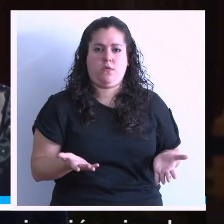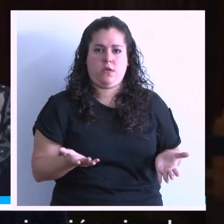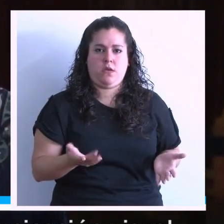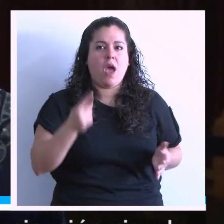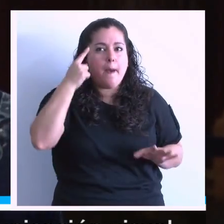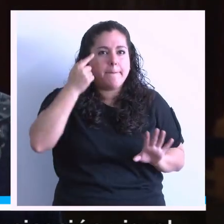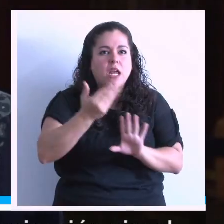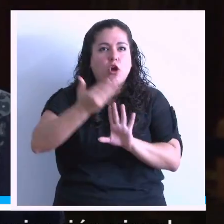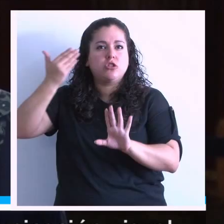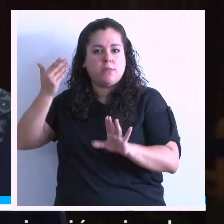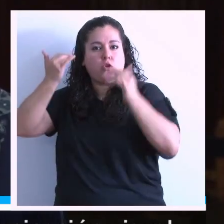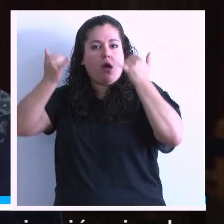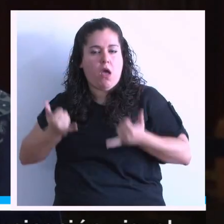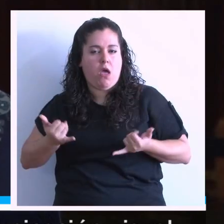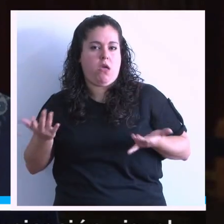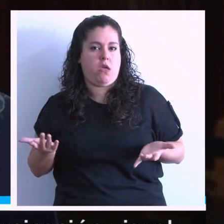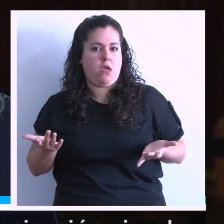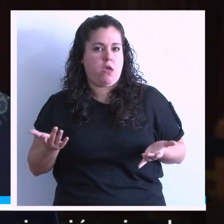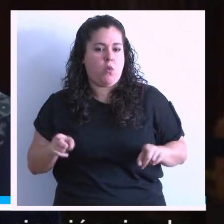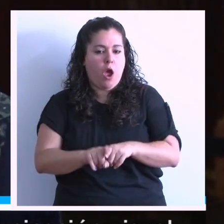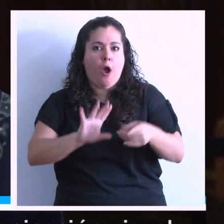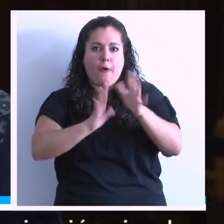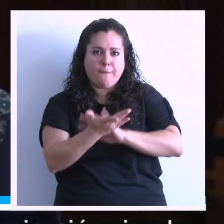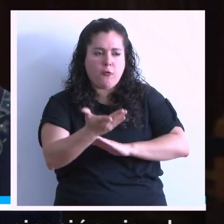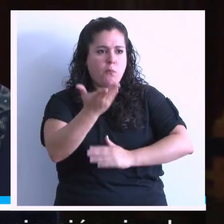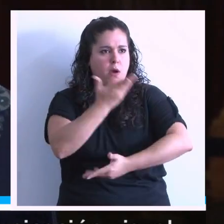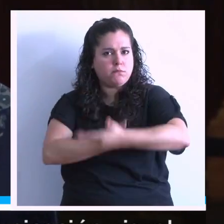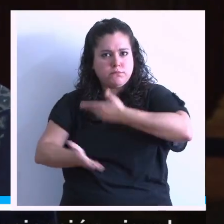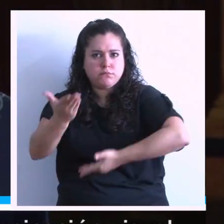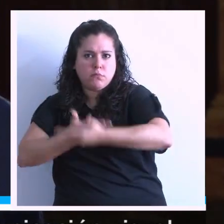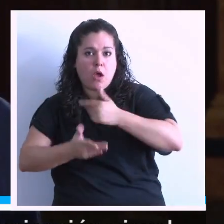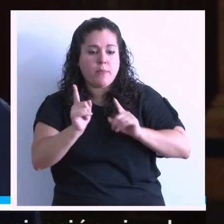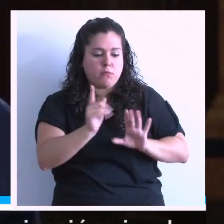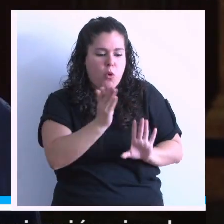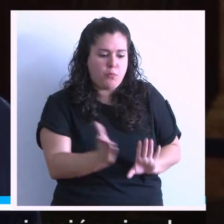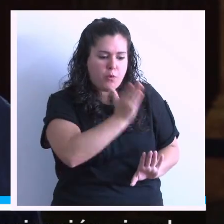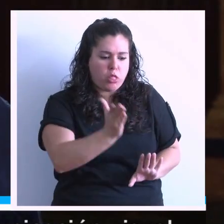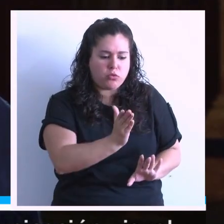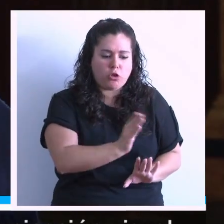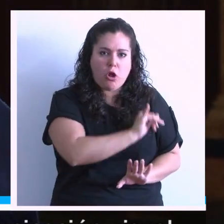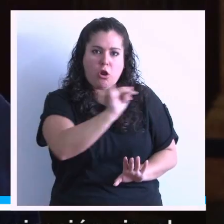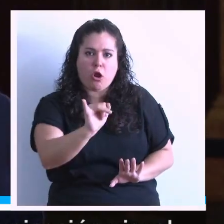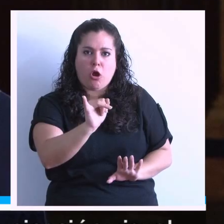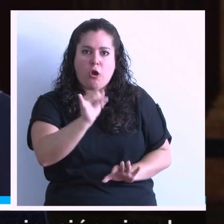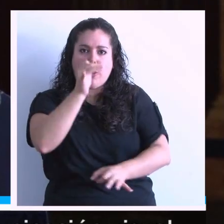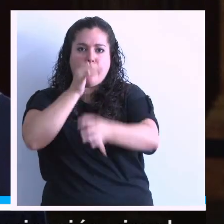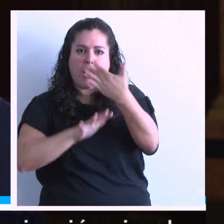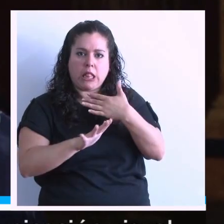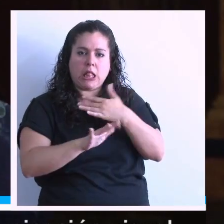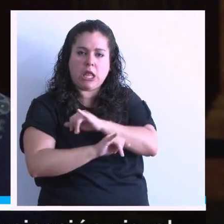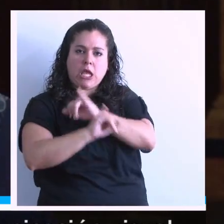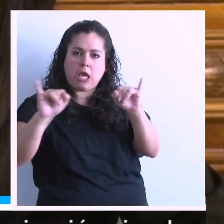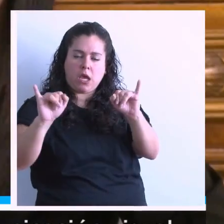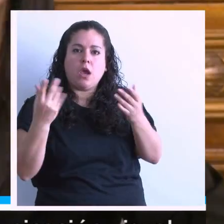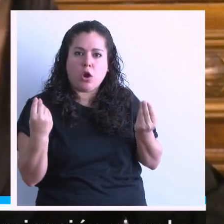a tener ningún tipo de resistencia porque es una temática realmente muy... Y después pasa a presupuesto,